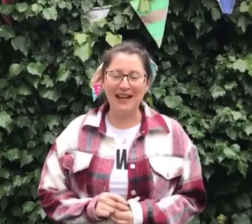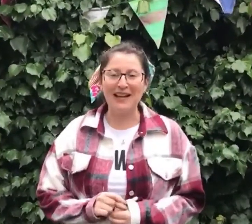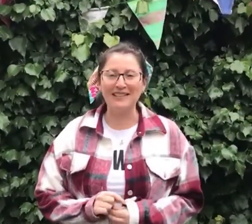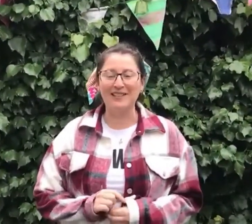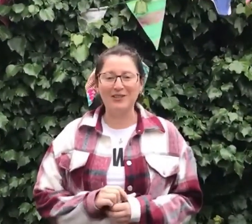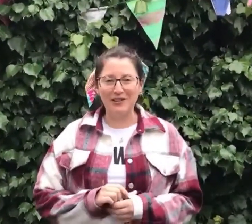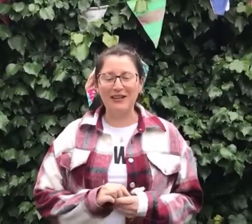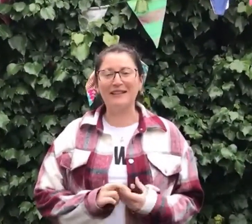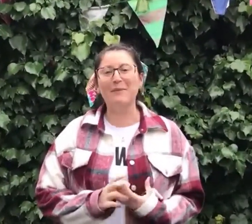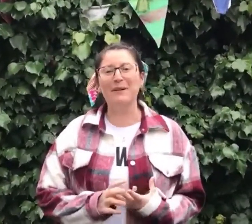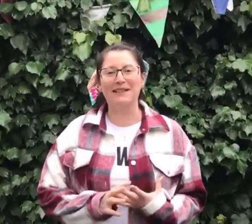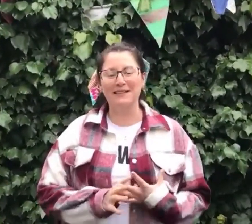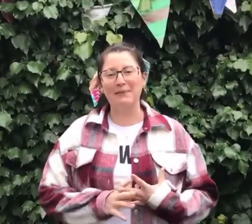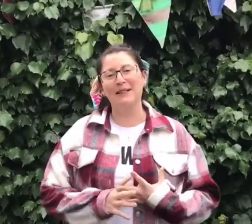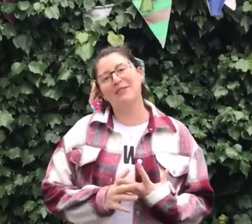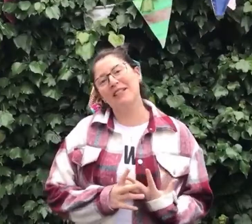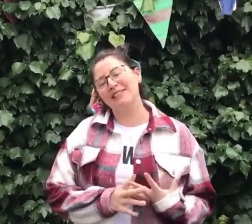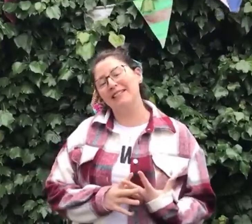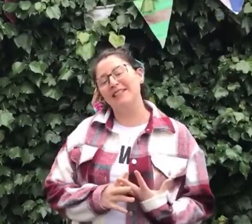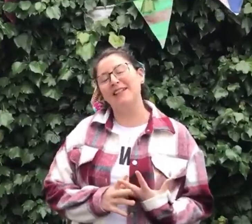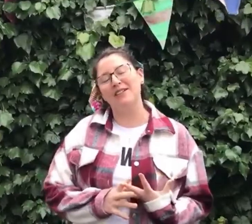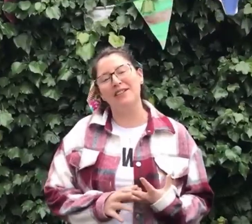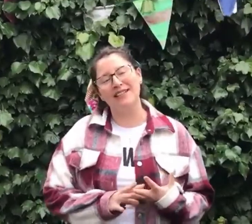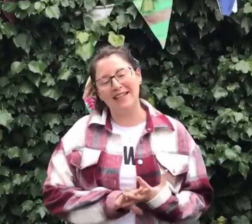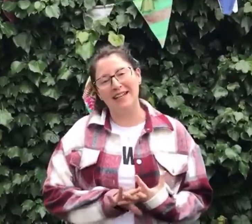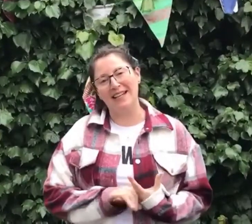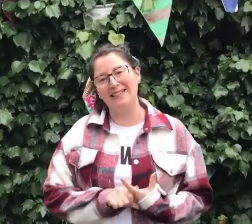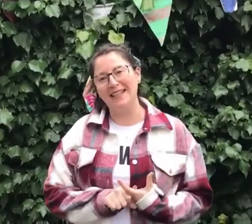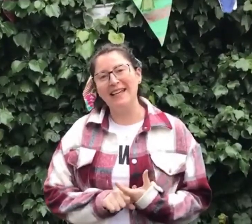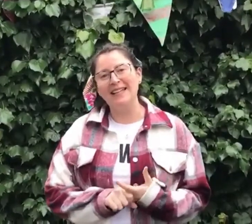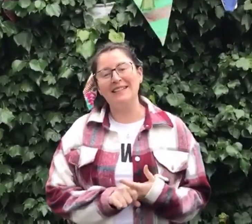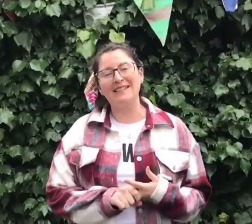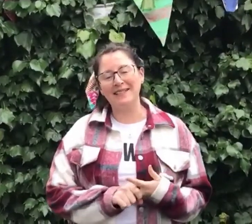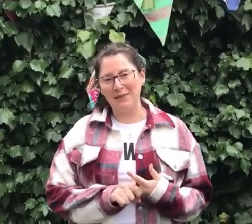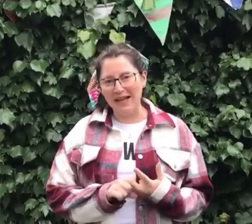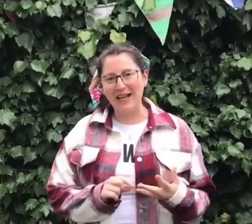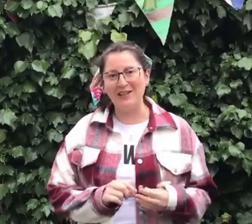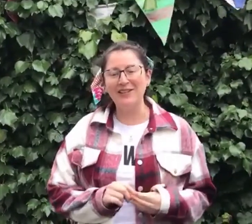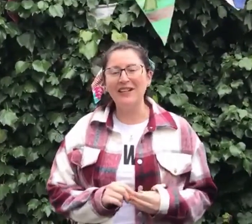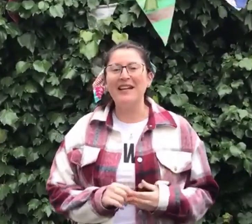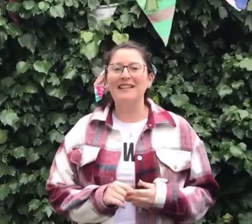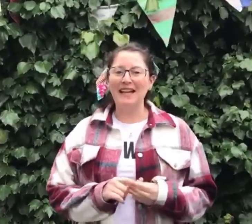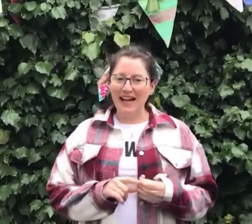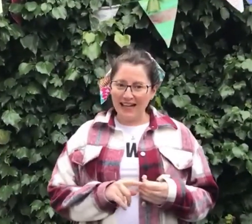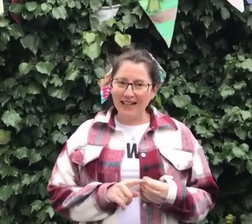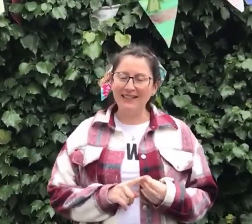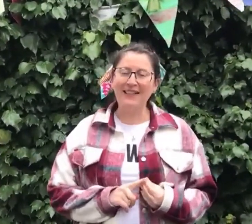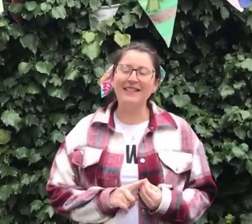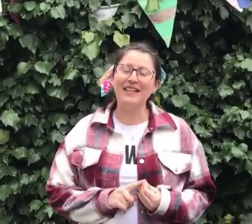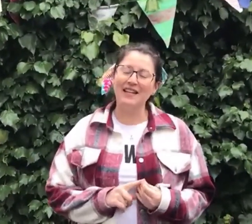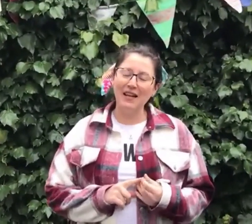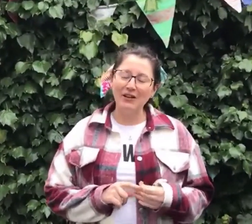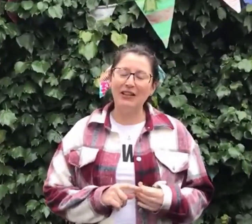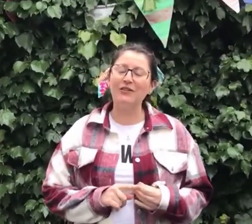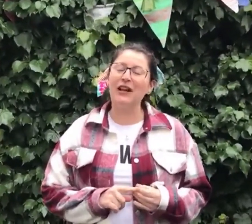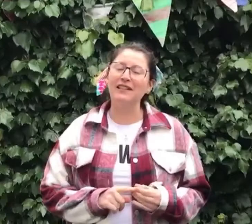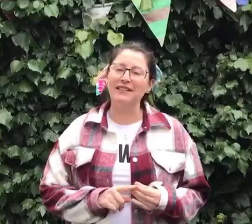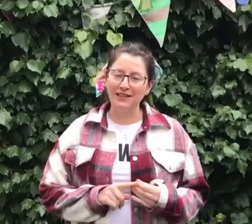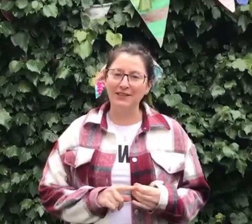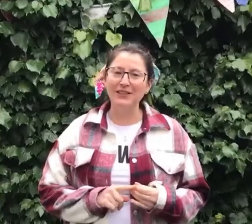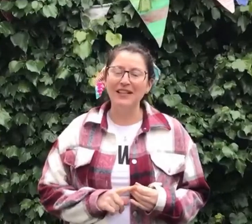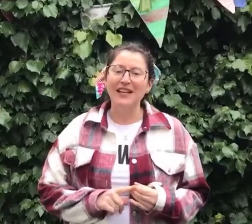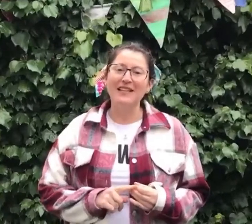mis colegas y a todos los que están participando de este ciclo de charlas, de este seminario. Dar las gracias a quienes lo